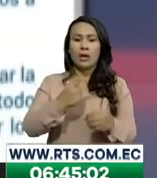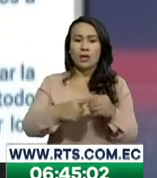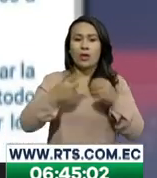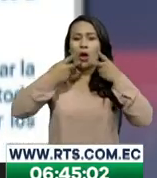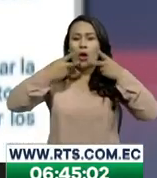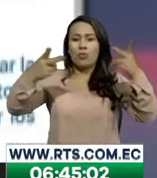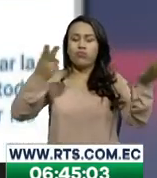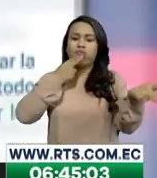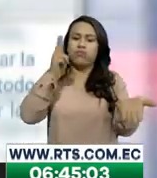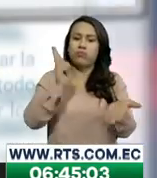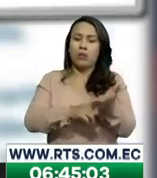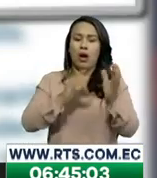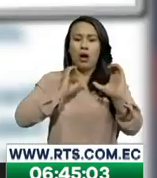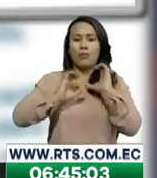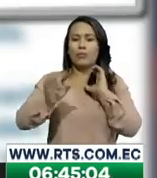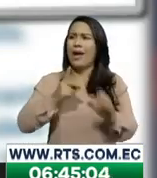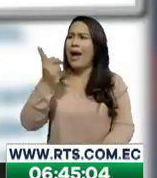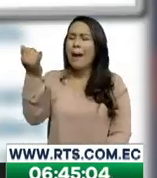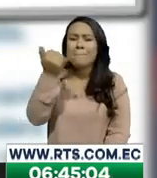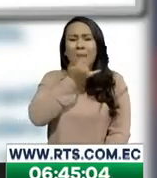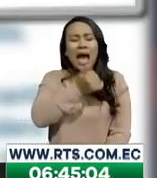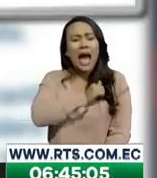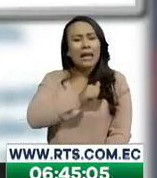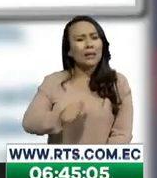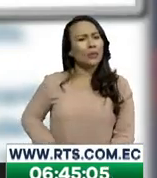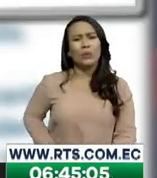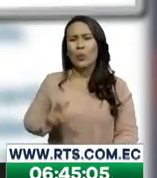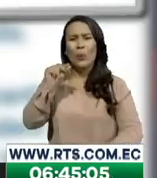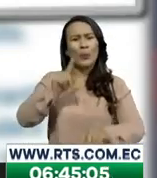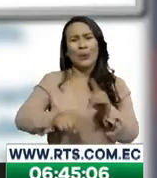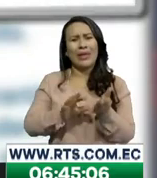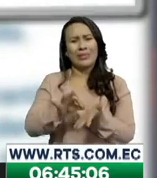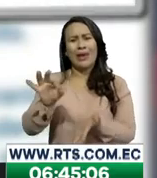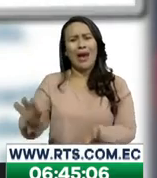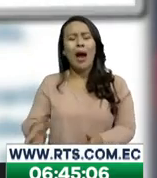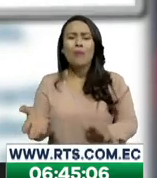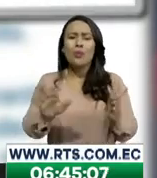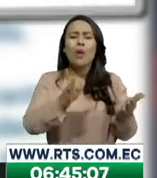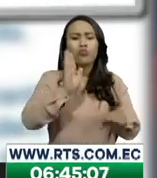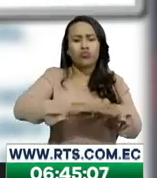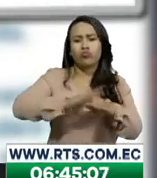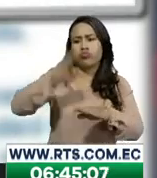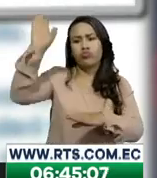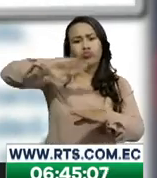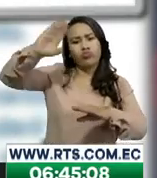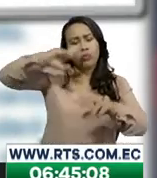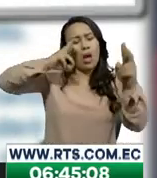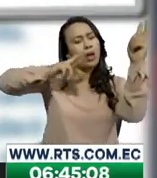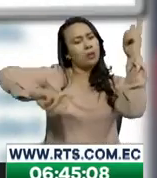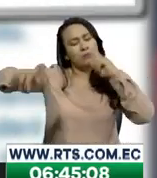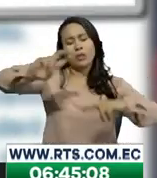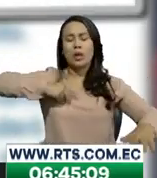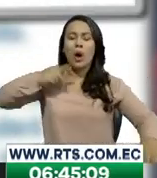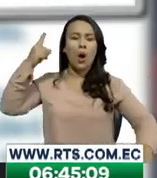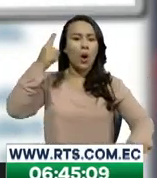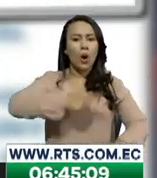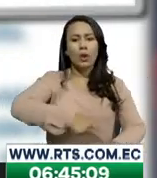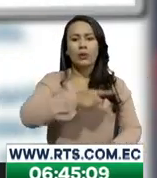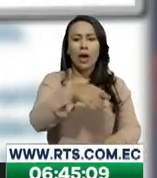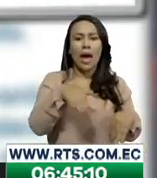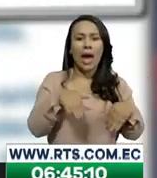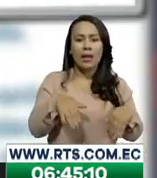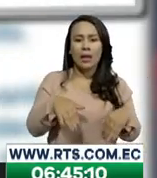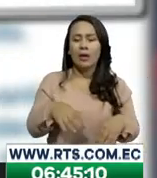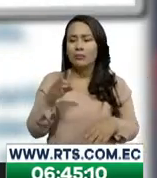través de un comunicado que este tipo de actos no se pueden permitir y que llegaran a los culpables. Además, dispuso que Urba Animal brindará el